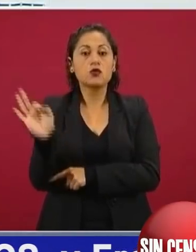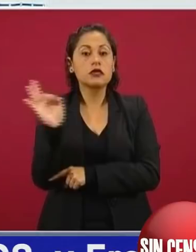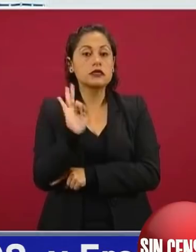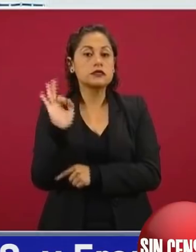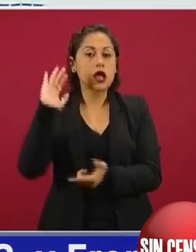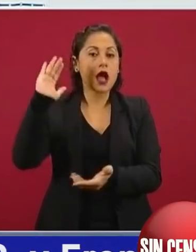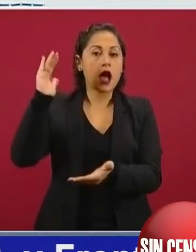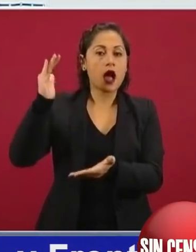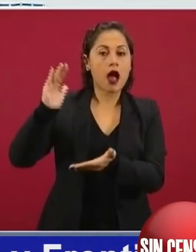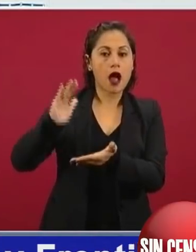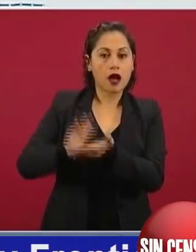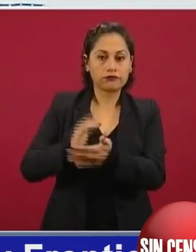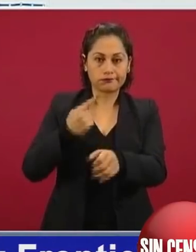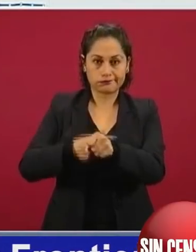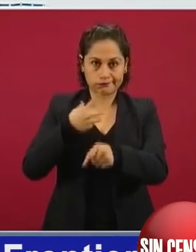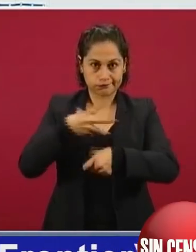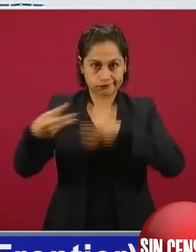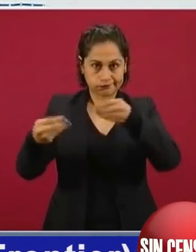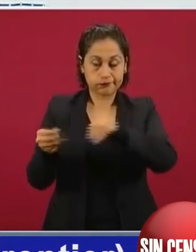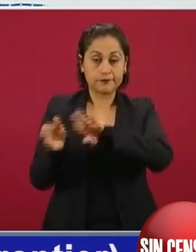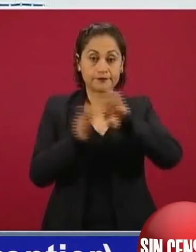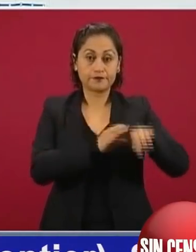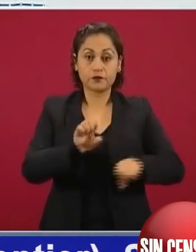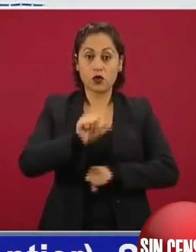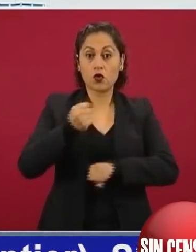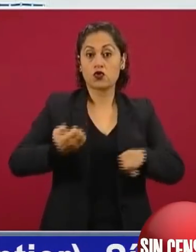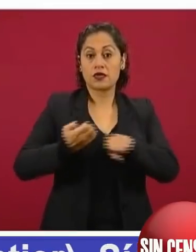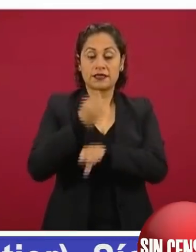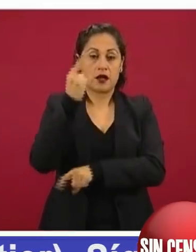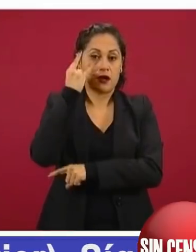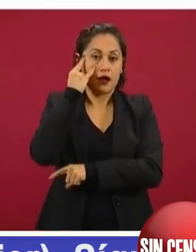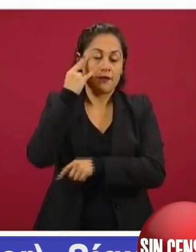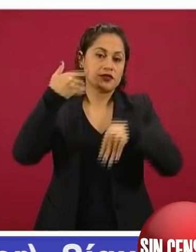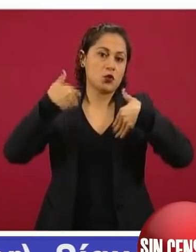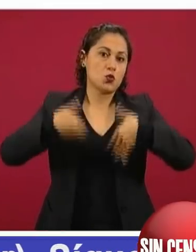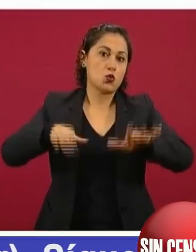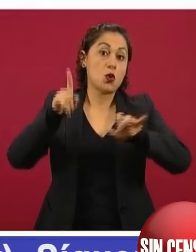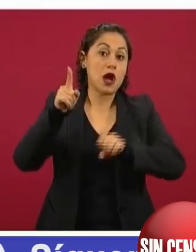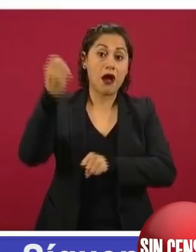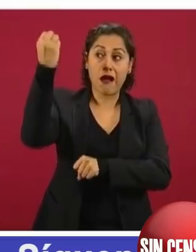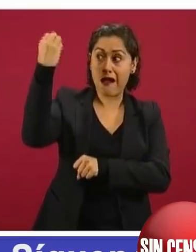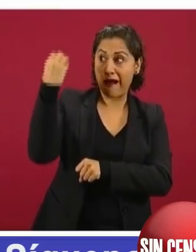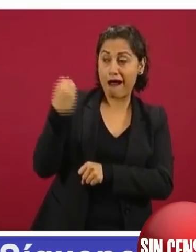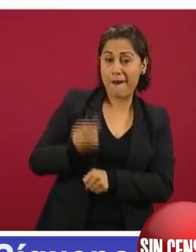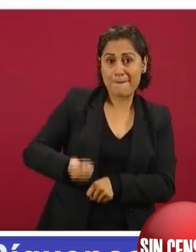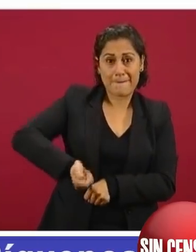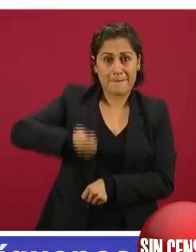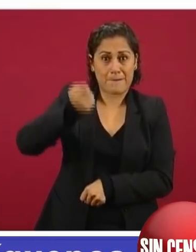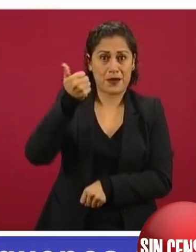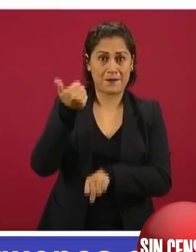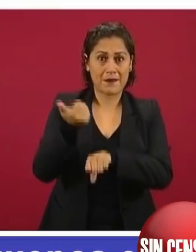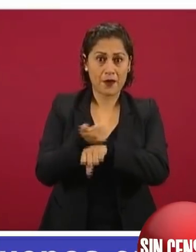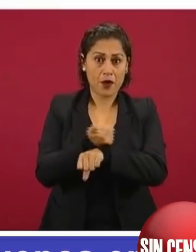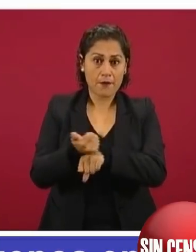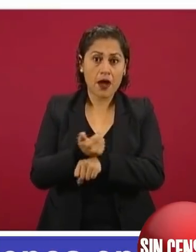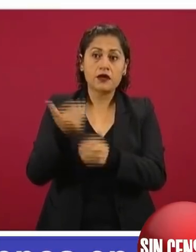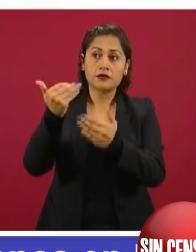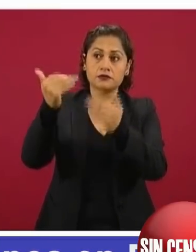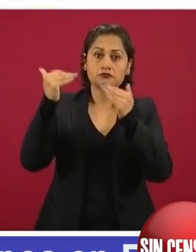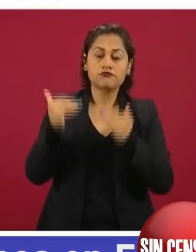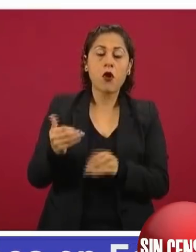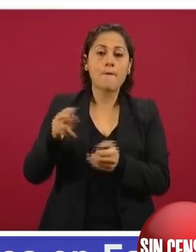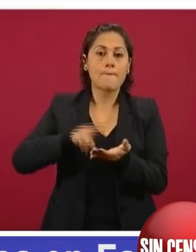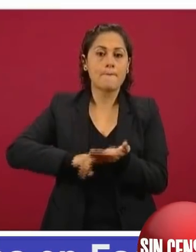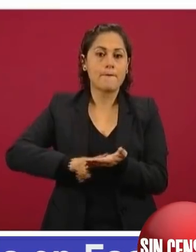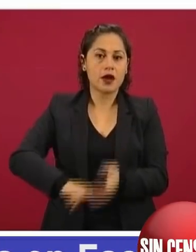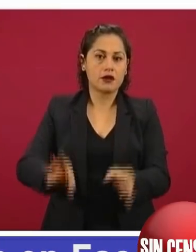siguiente. Campeche, ni se diga, fue el primer estado en pasar a amarillo, el primer estado en pasar al semáforo verde, tiene ya 3 ciclos